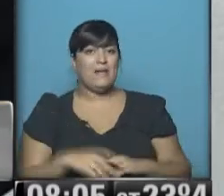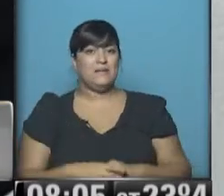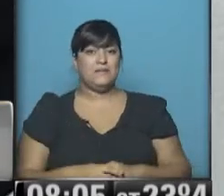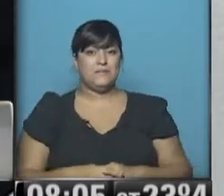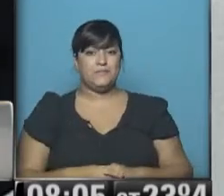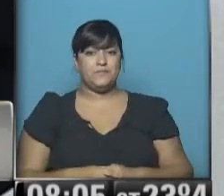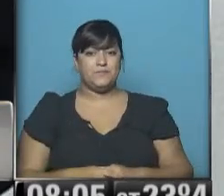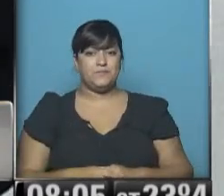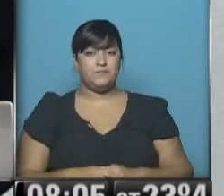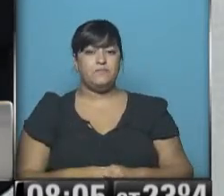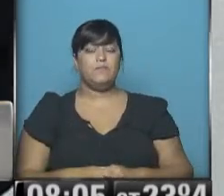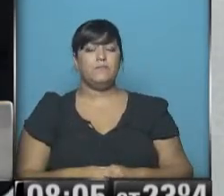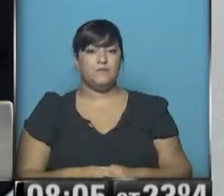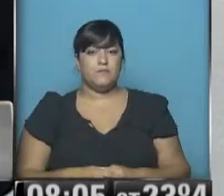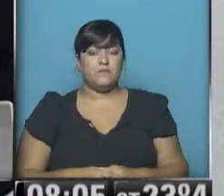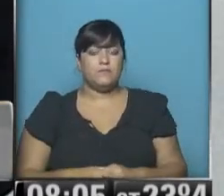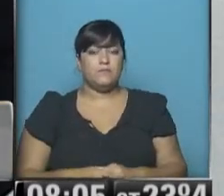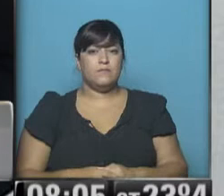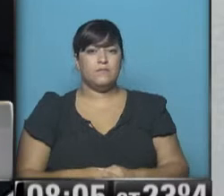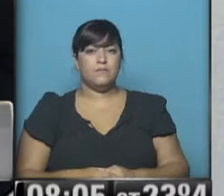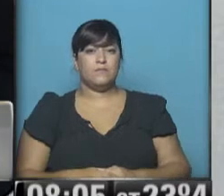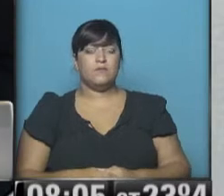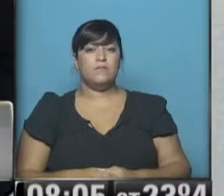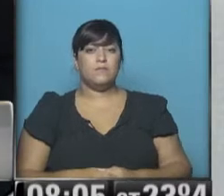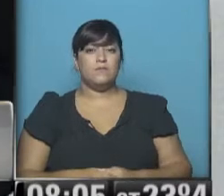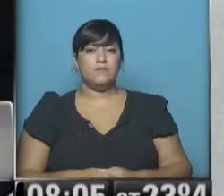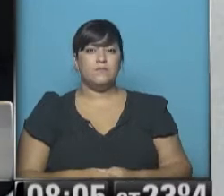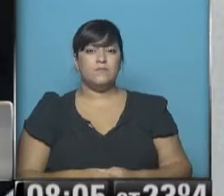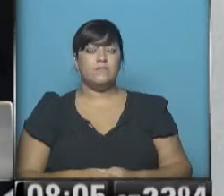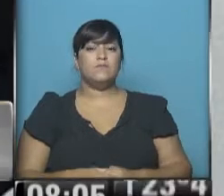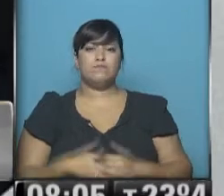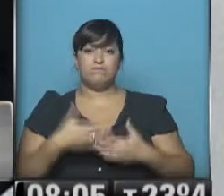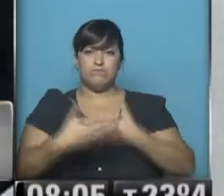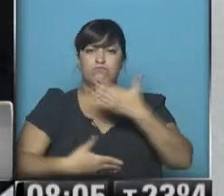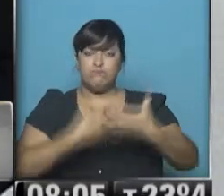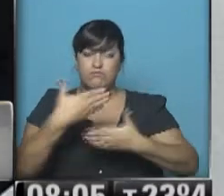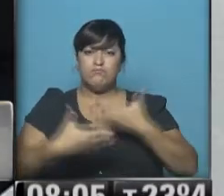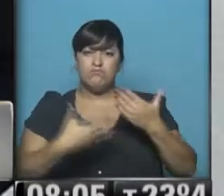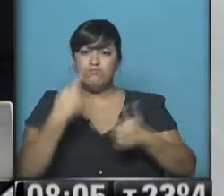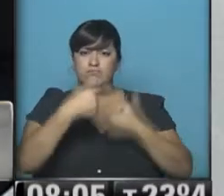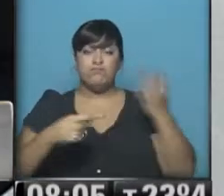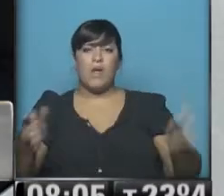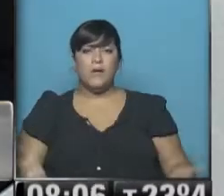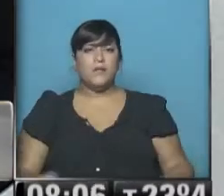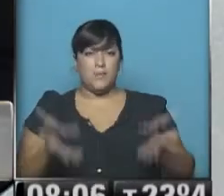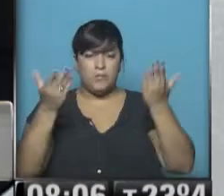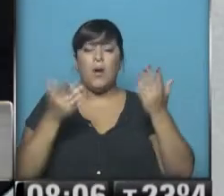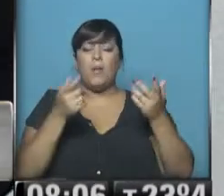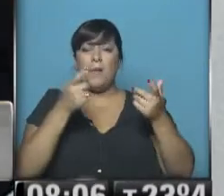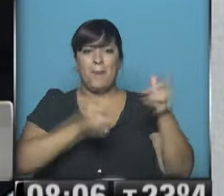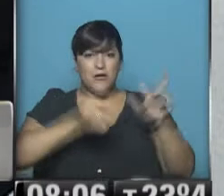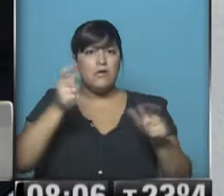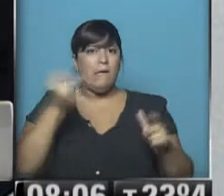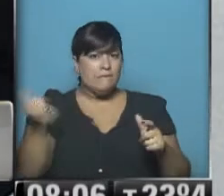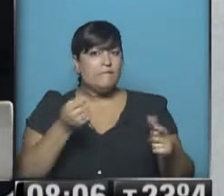y eric efectivamente avances del punto de vista del incremento de la demanda también quería